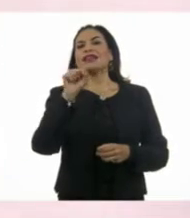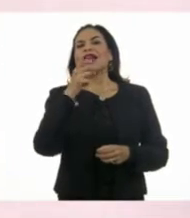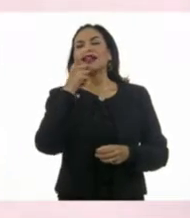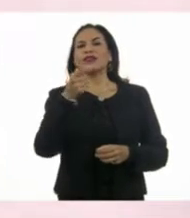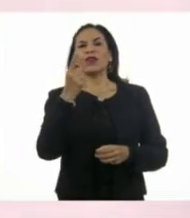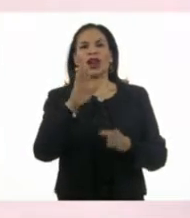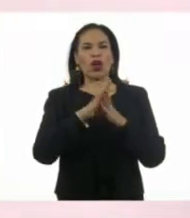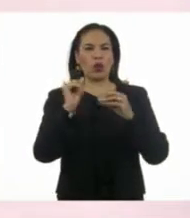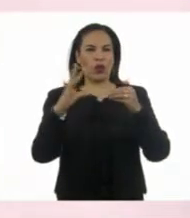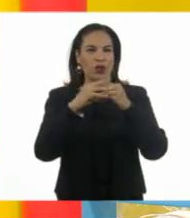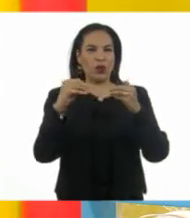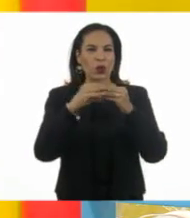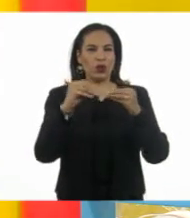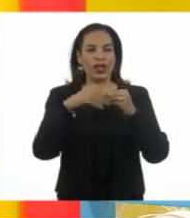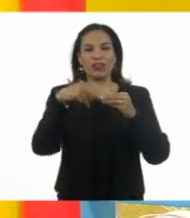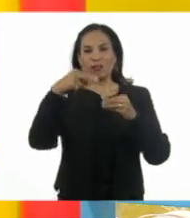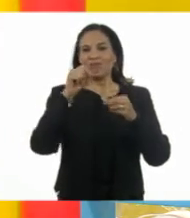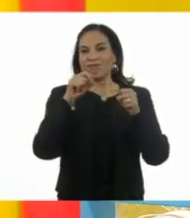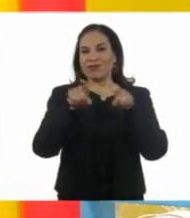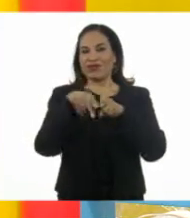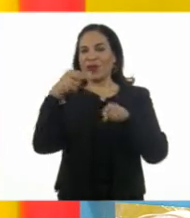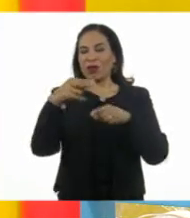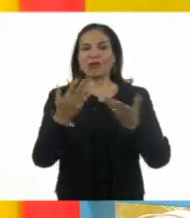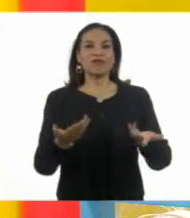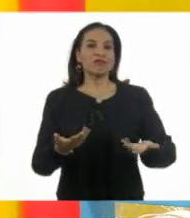el de una fruta que empieza como su nombre.